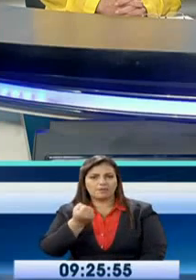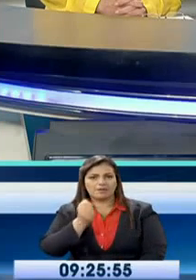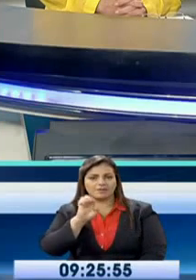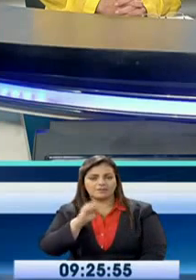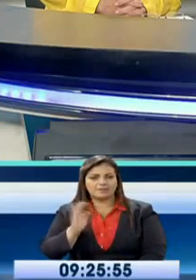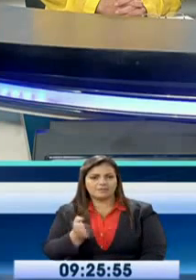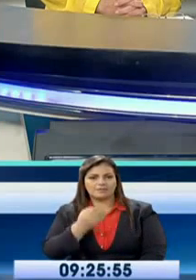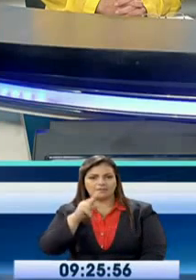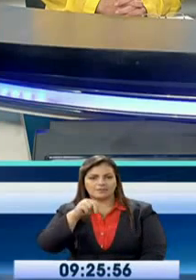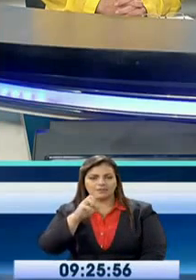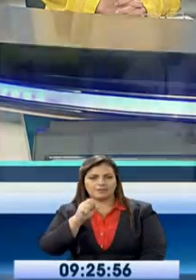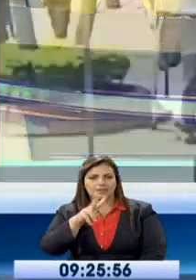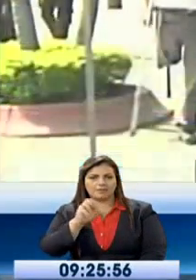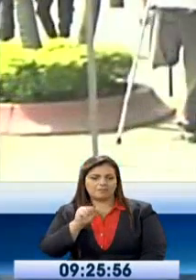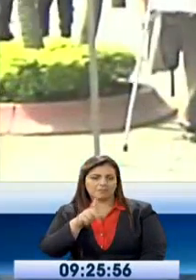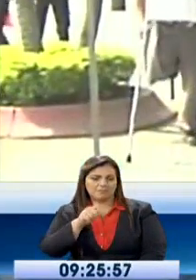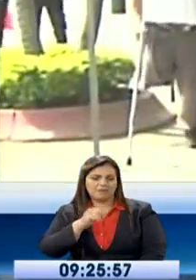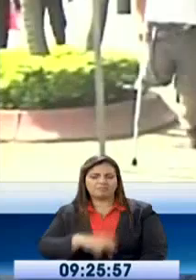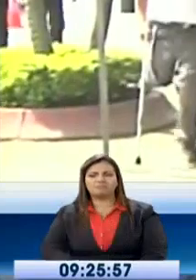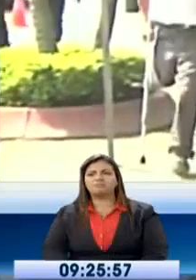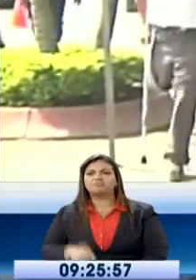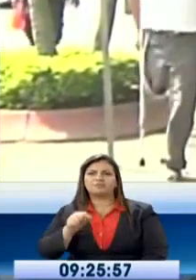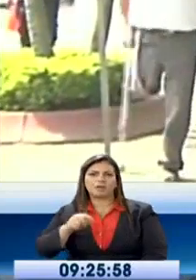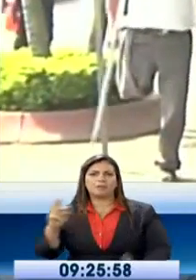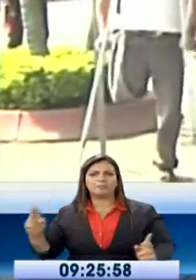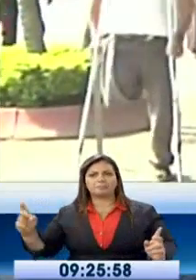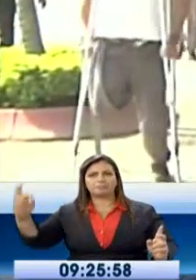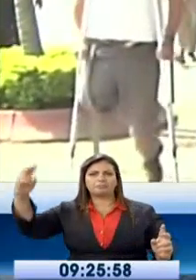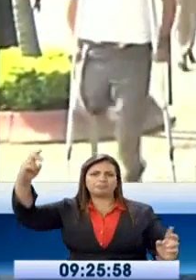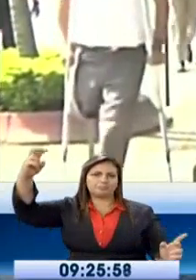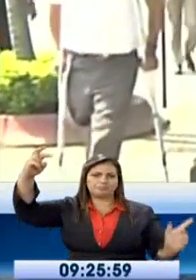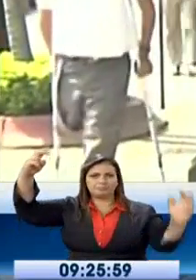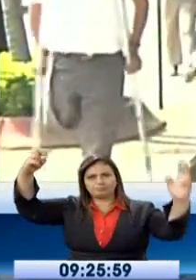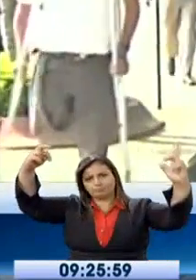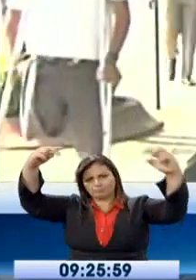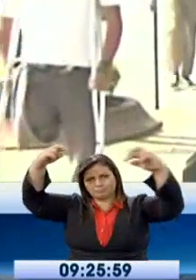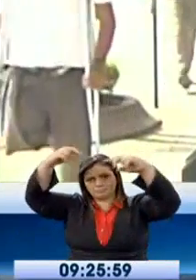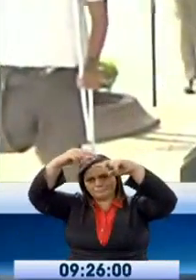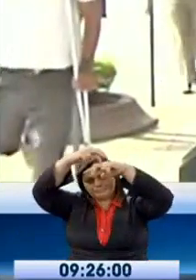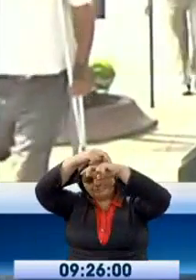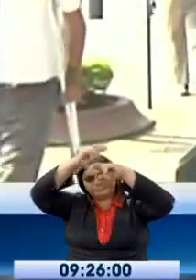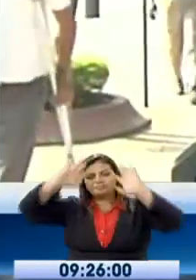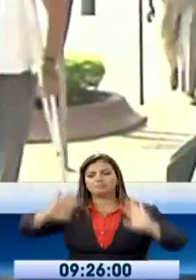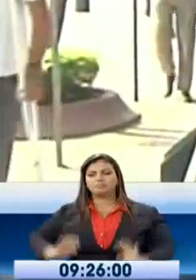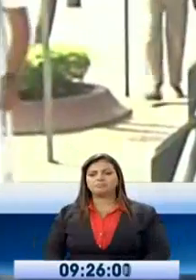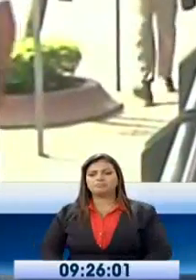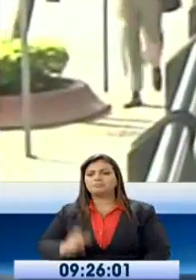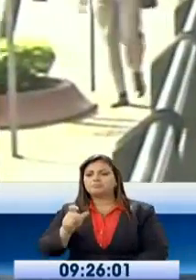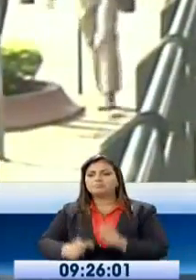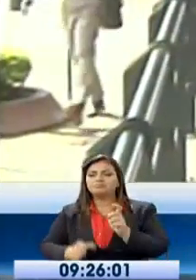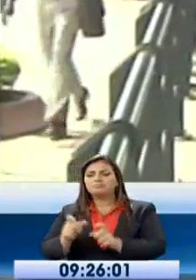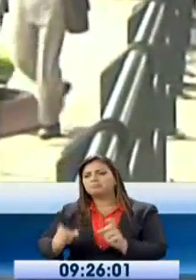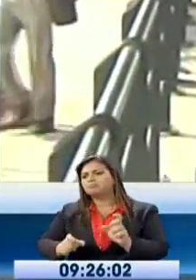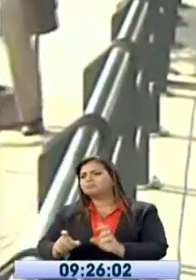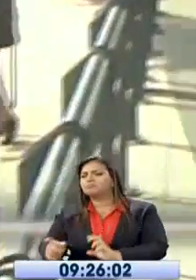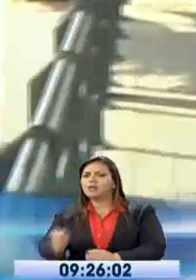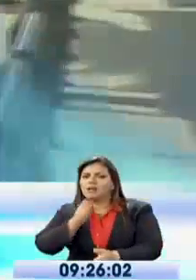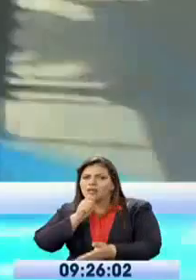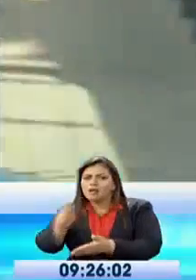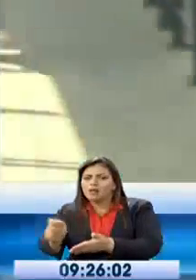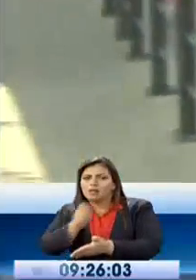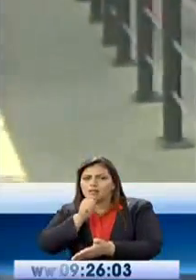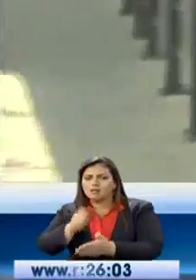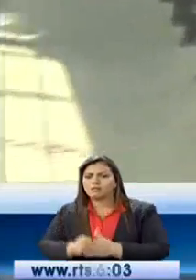es el tema de los enfrentamientos violentos entre ciertos grupos de estudiantes de secundaria. Como